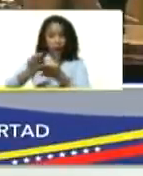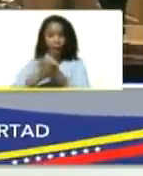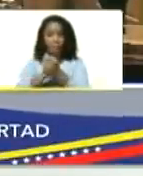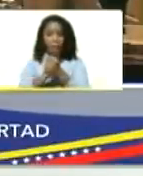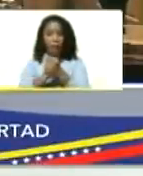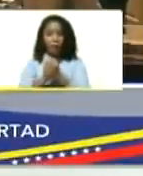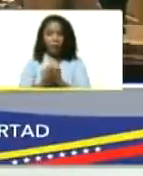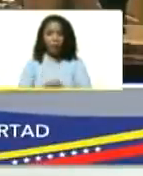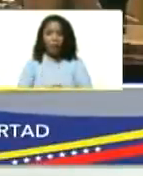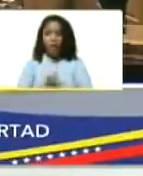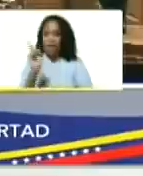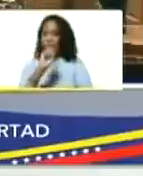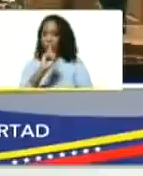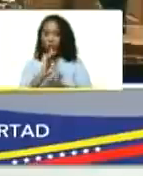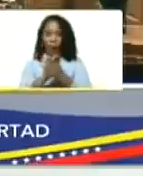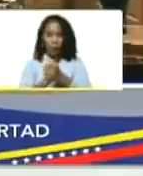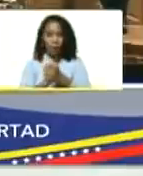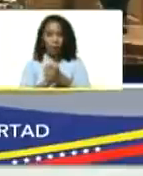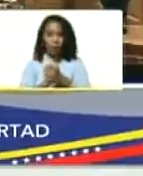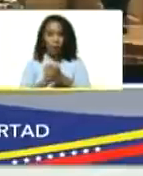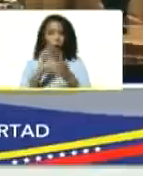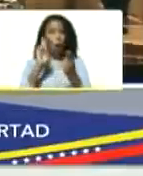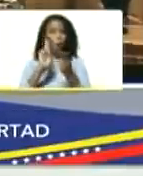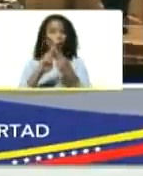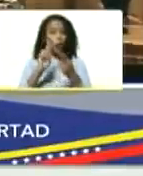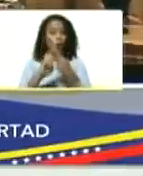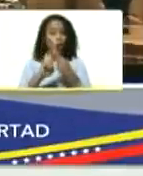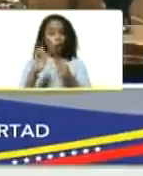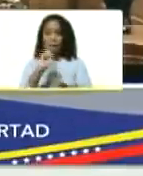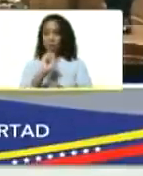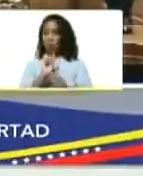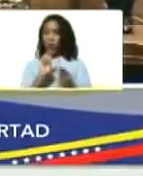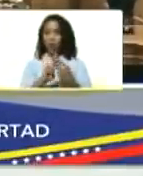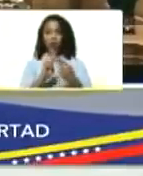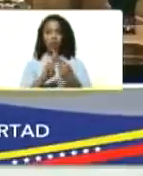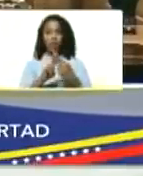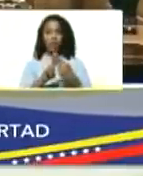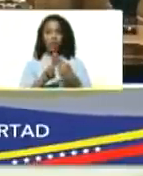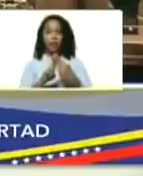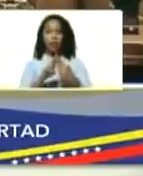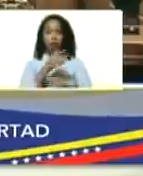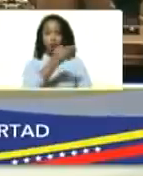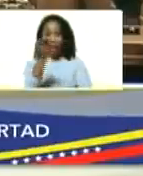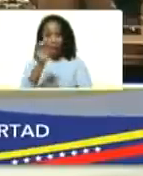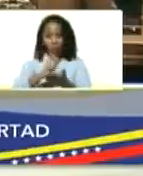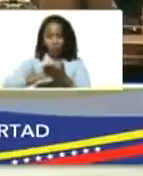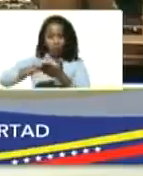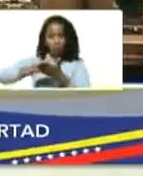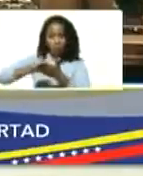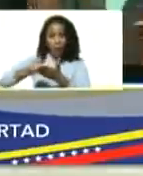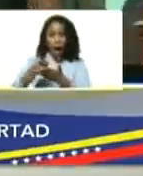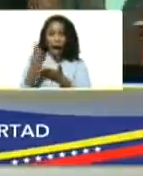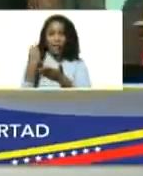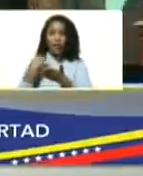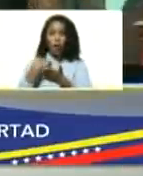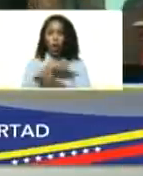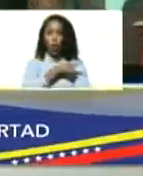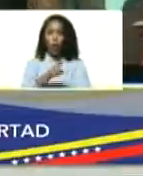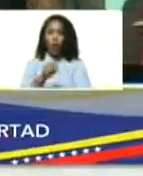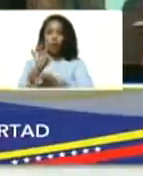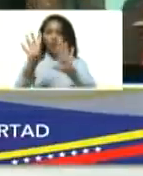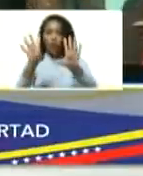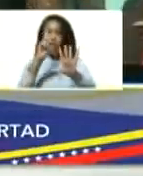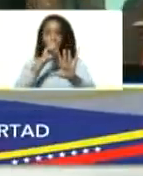y no amigos conocidos y desconocidos tomen nota ayer cumplí nueve